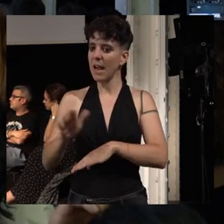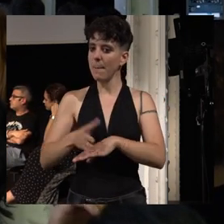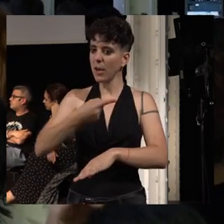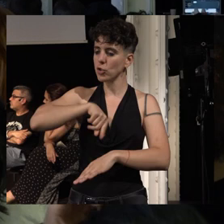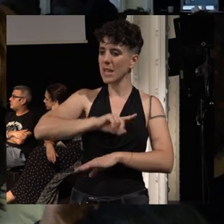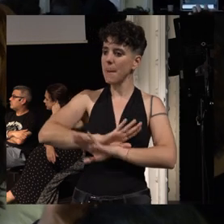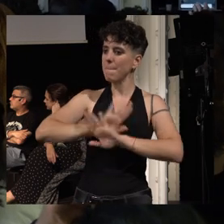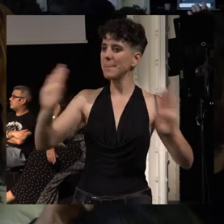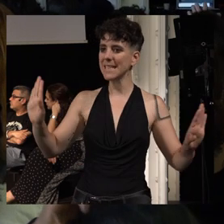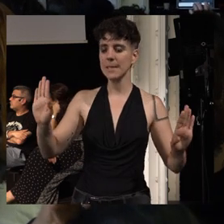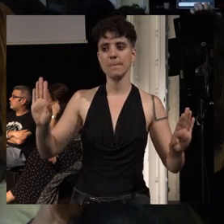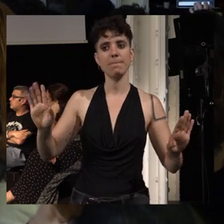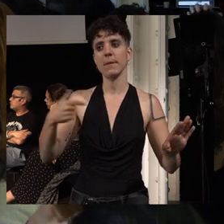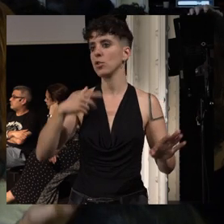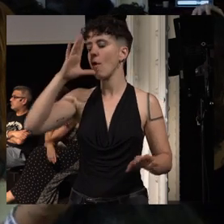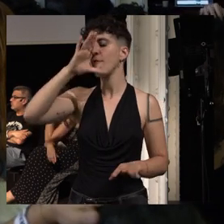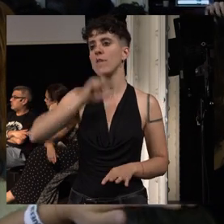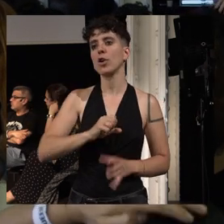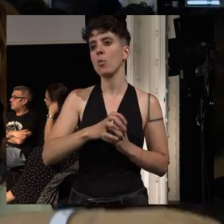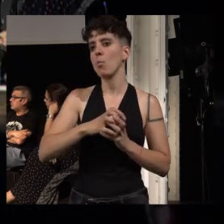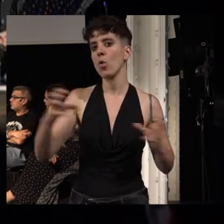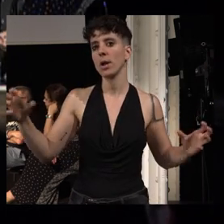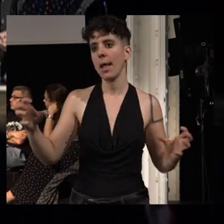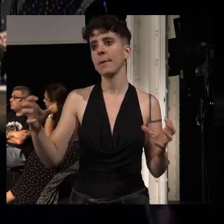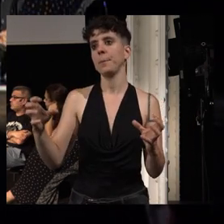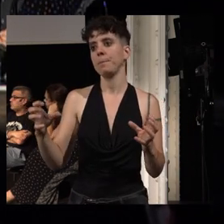nosotras, creo que es un error gravísimo.